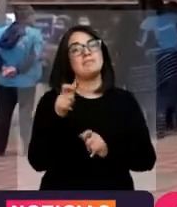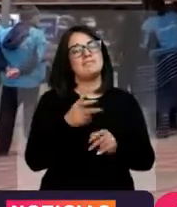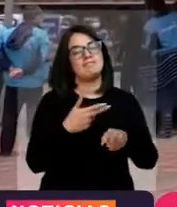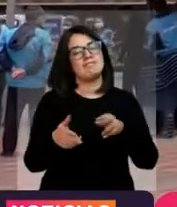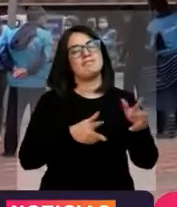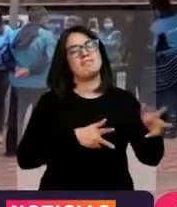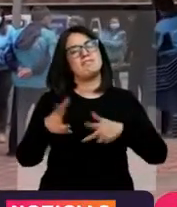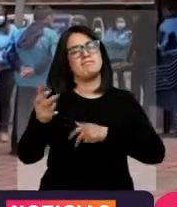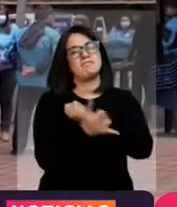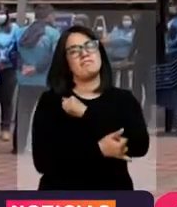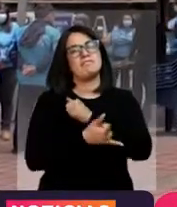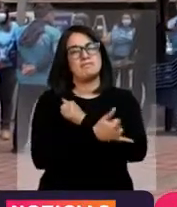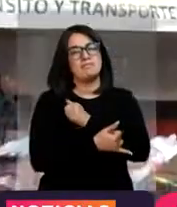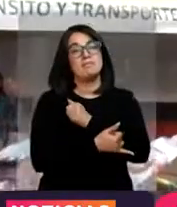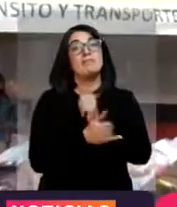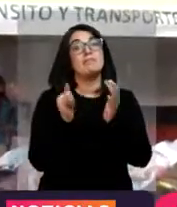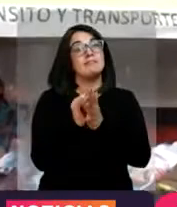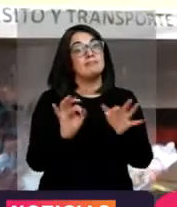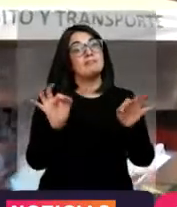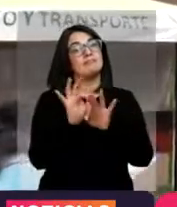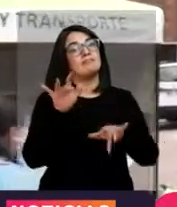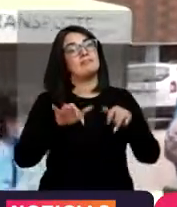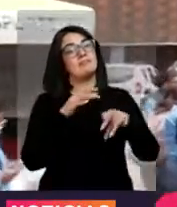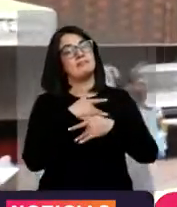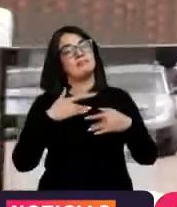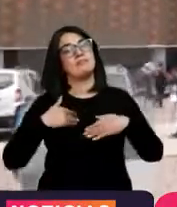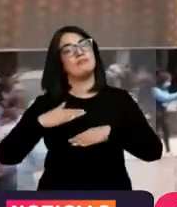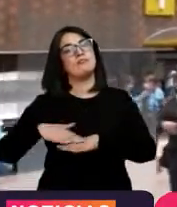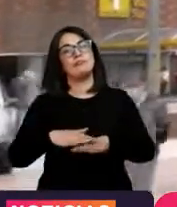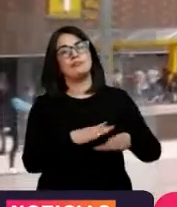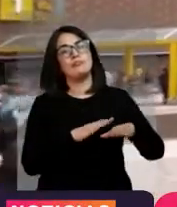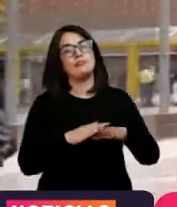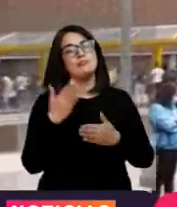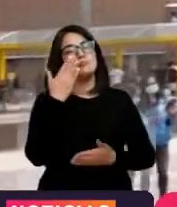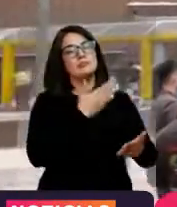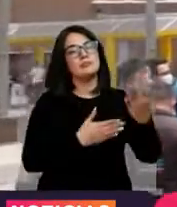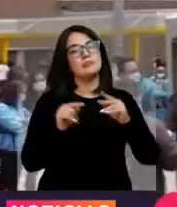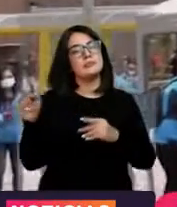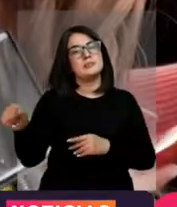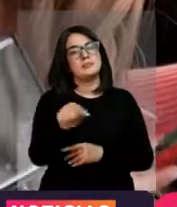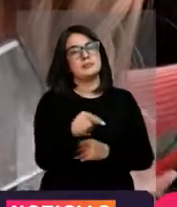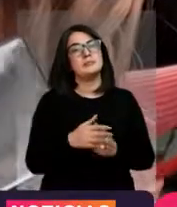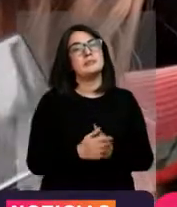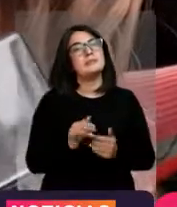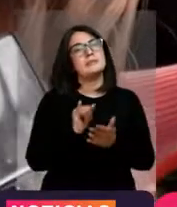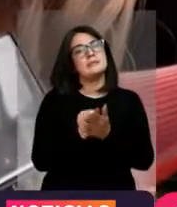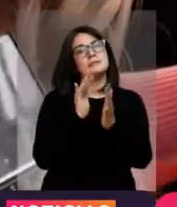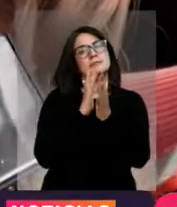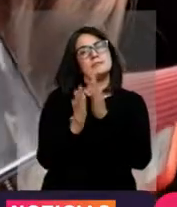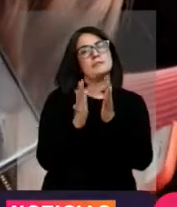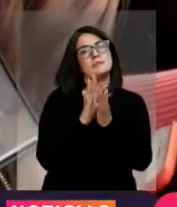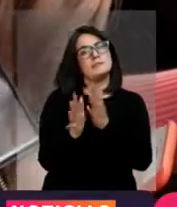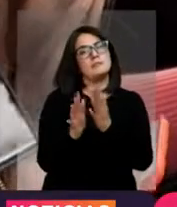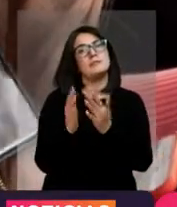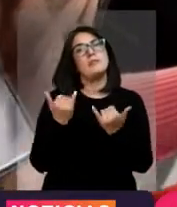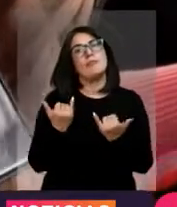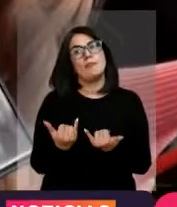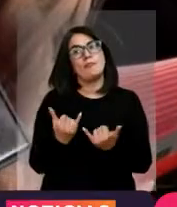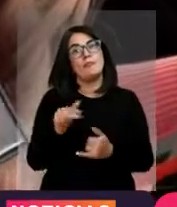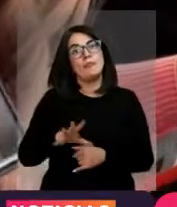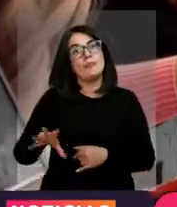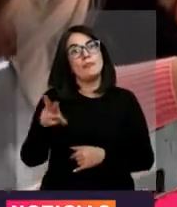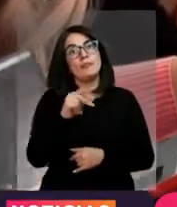vacacionar, razón por la cual la Secretaría de Salud instaló puntos de testeos masivos. El mensaje que queremos darle hoy a todos